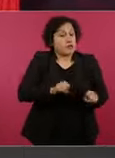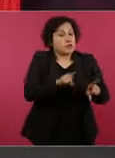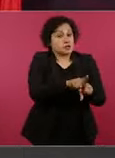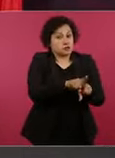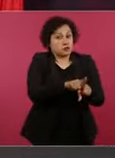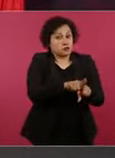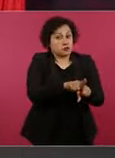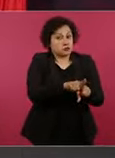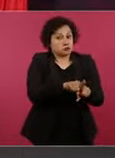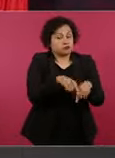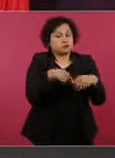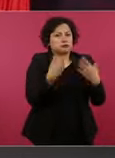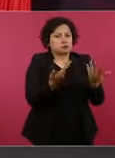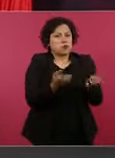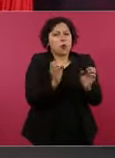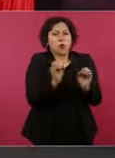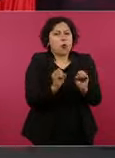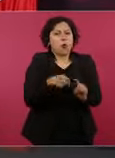quién se lo pidió